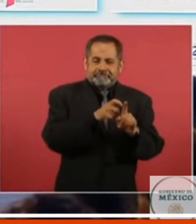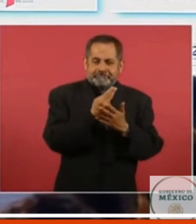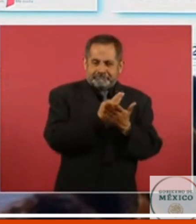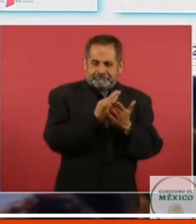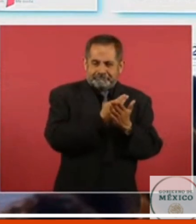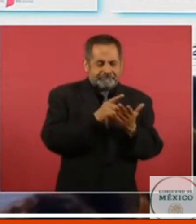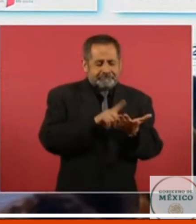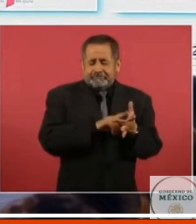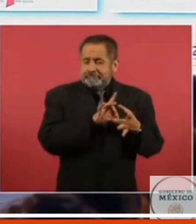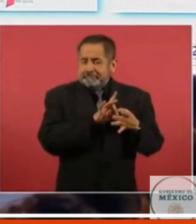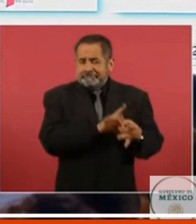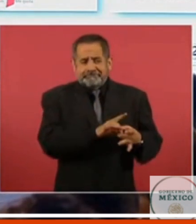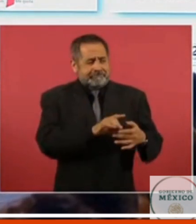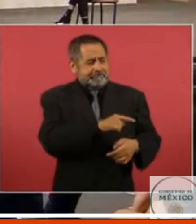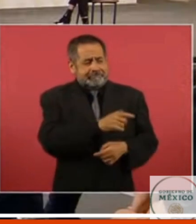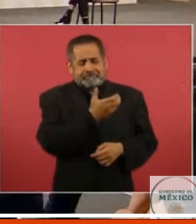conservador.